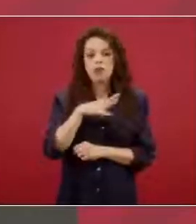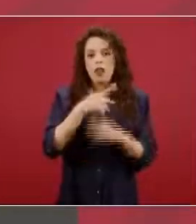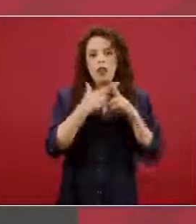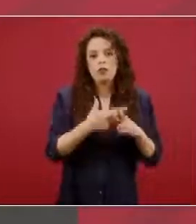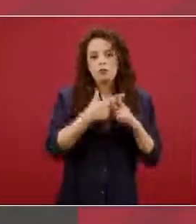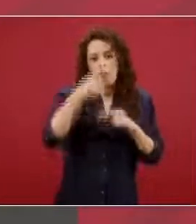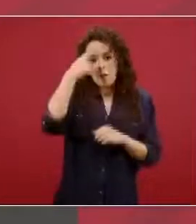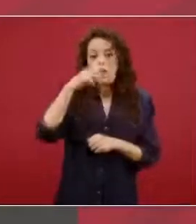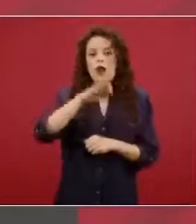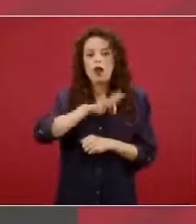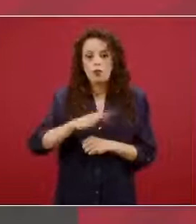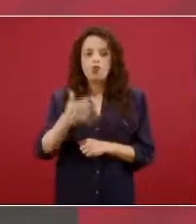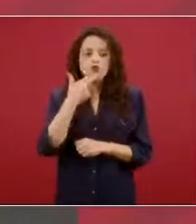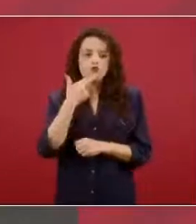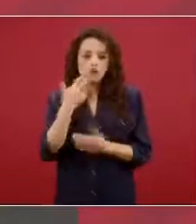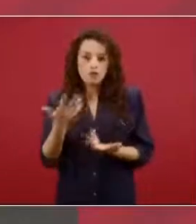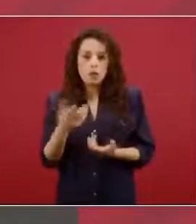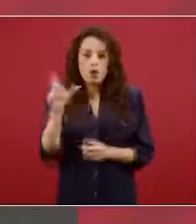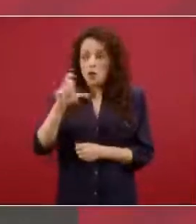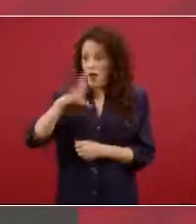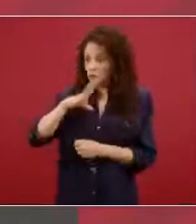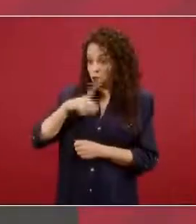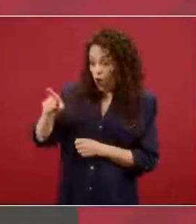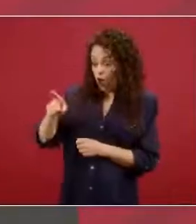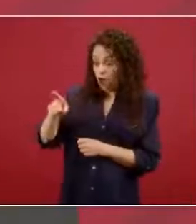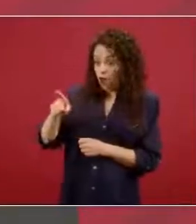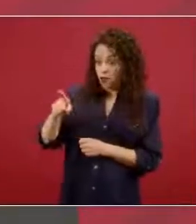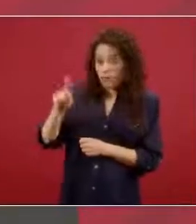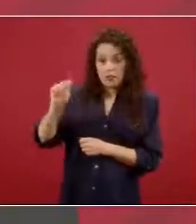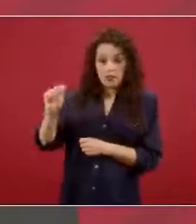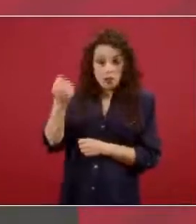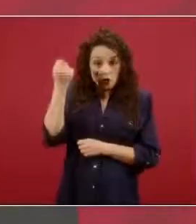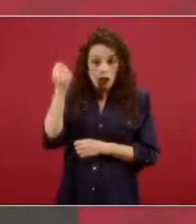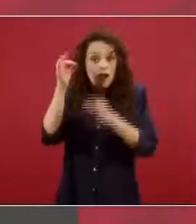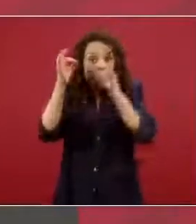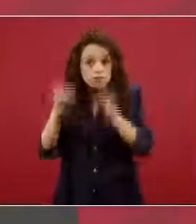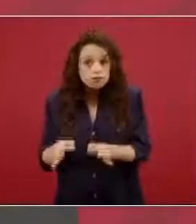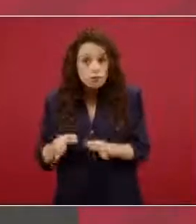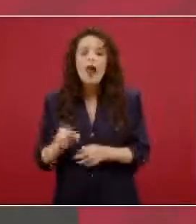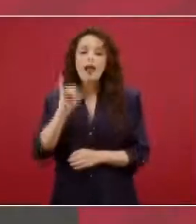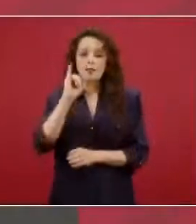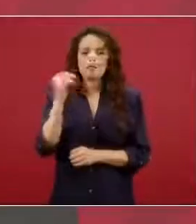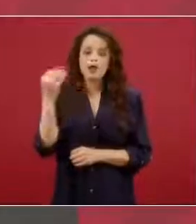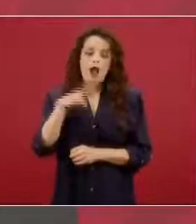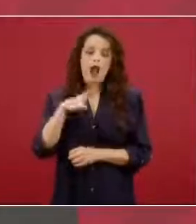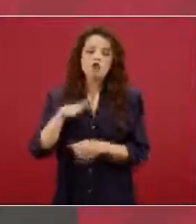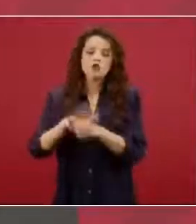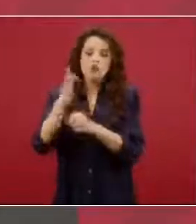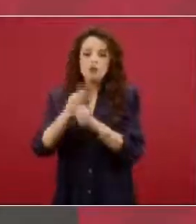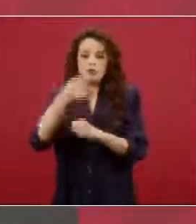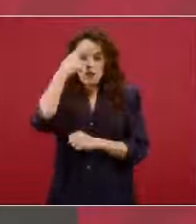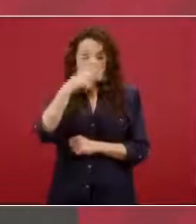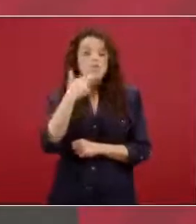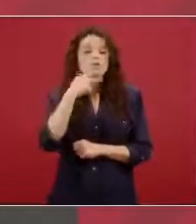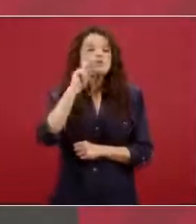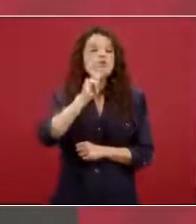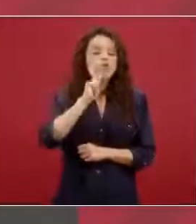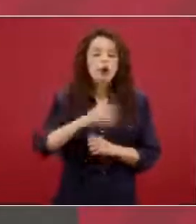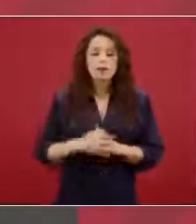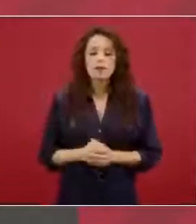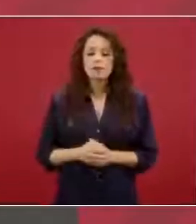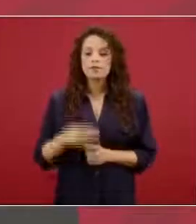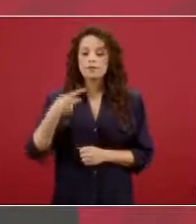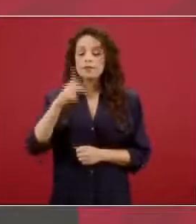por supuesto que hay que usarla, si la tecnología es competente. Y el resultado, en términos de la estadística, es que